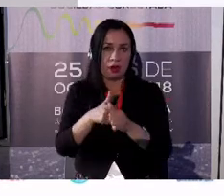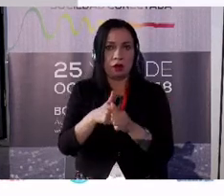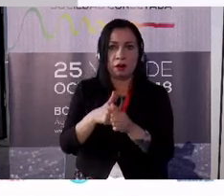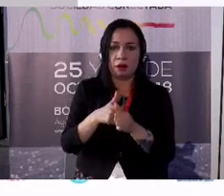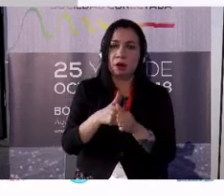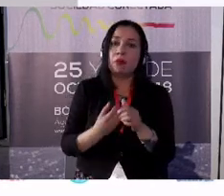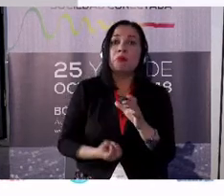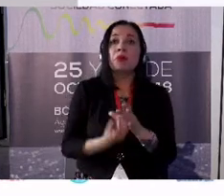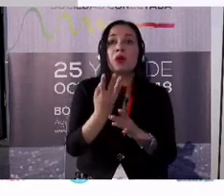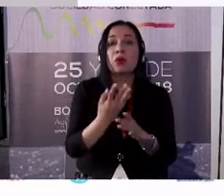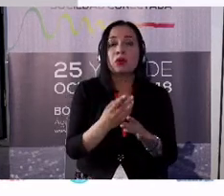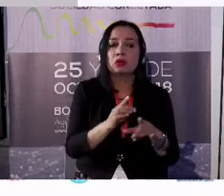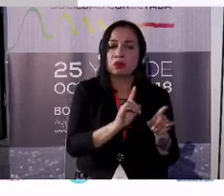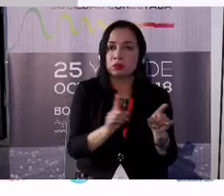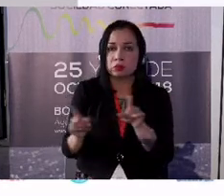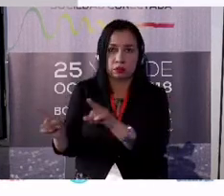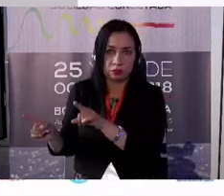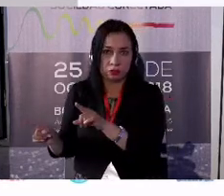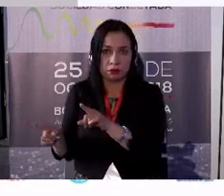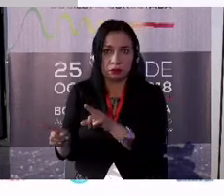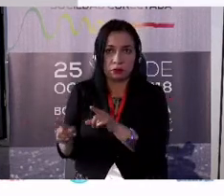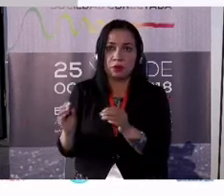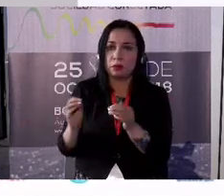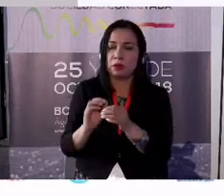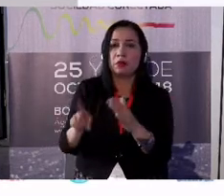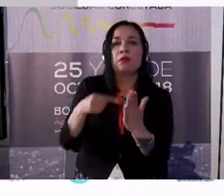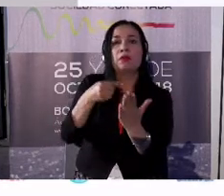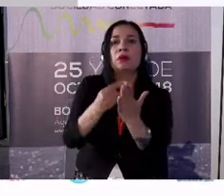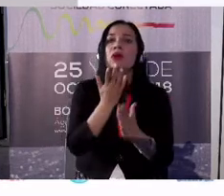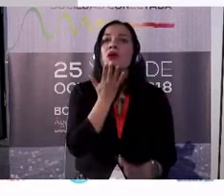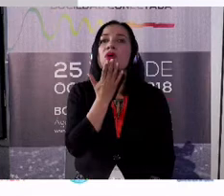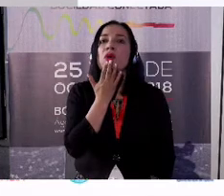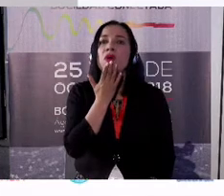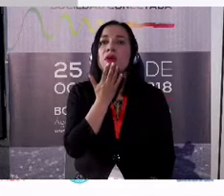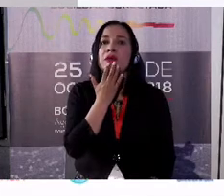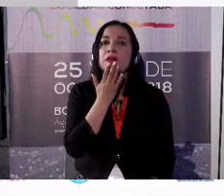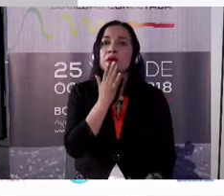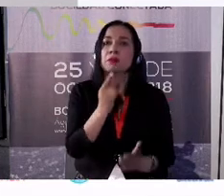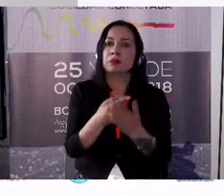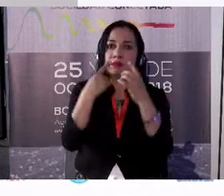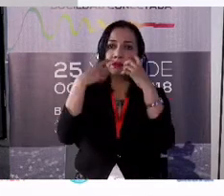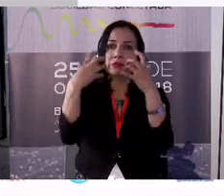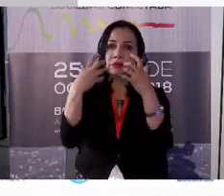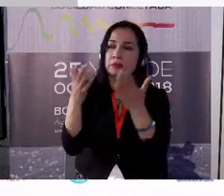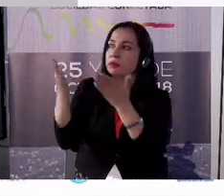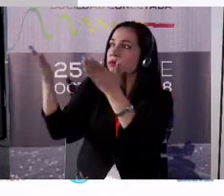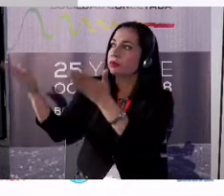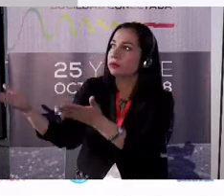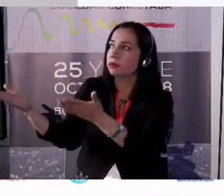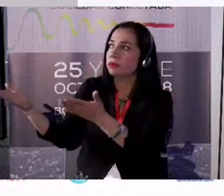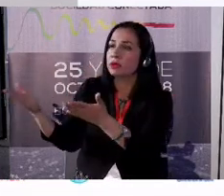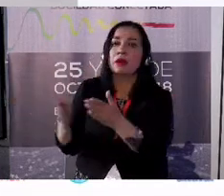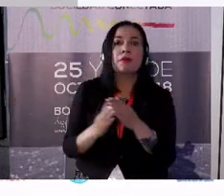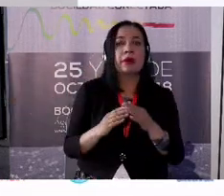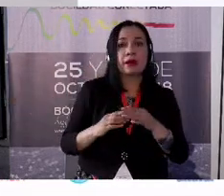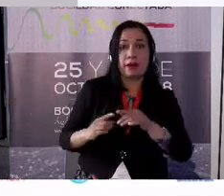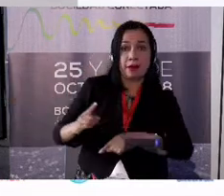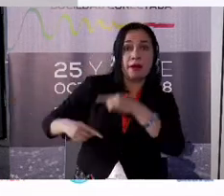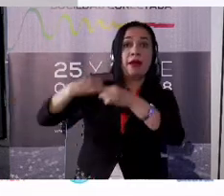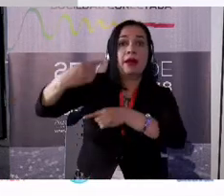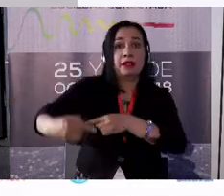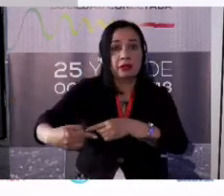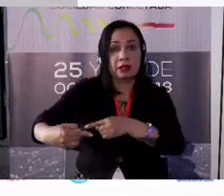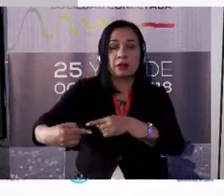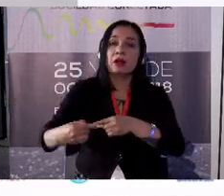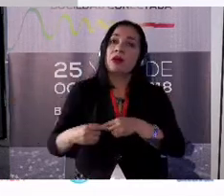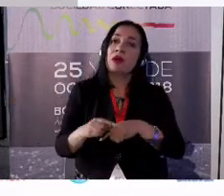en cada producto. Y los he marcado con colores. ¿Para qué? Para ver que, por ejemplo, en la siguiente ronda, alguien va a mandar una